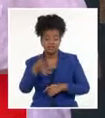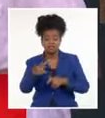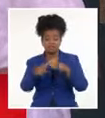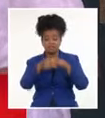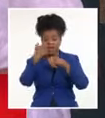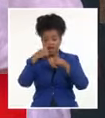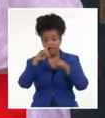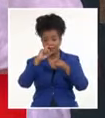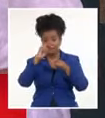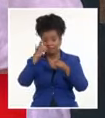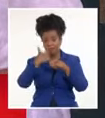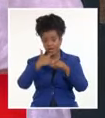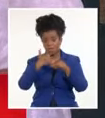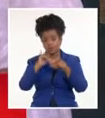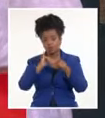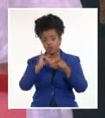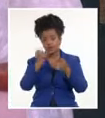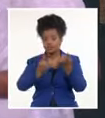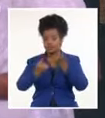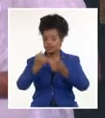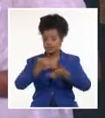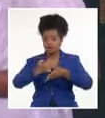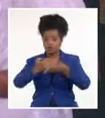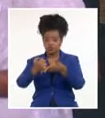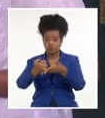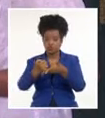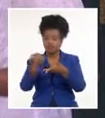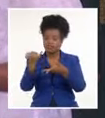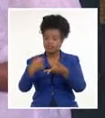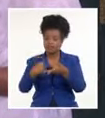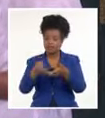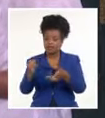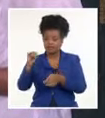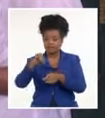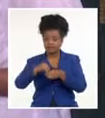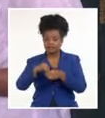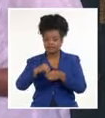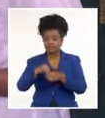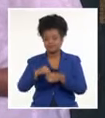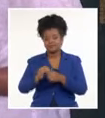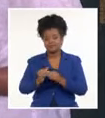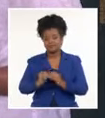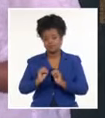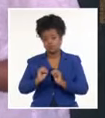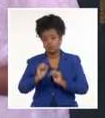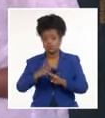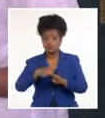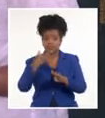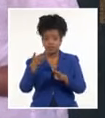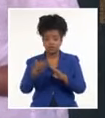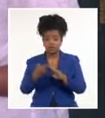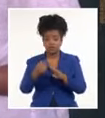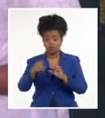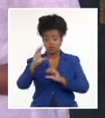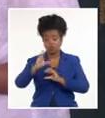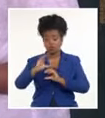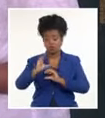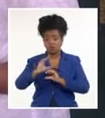alternativa a la OEA de integración regional en la región, o se discutirá en esta cumbre del